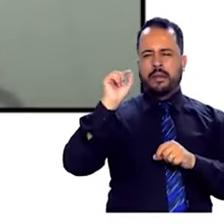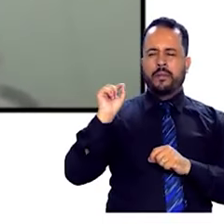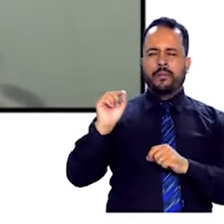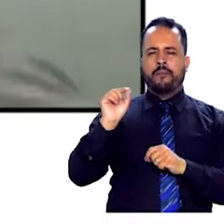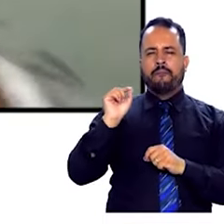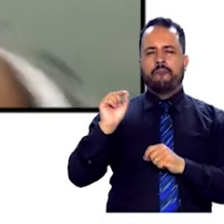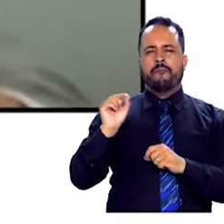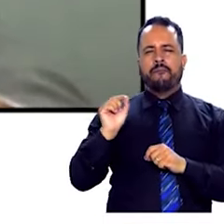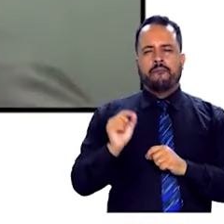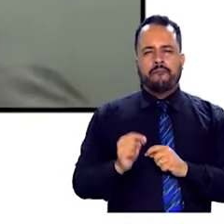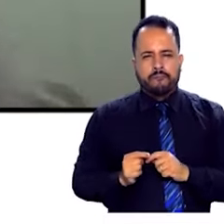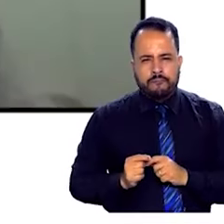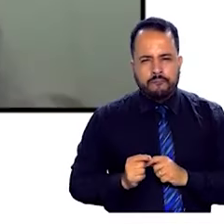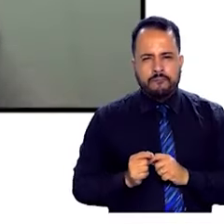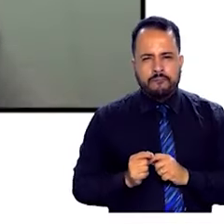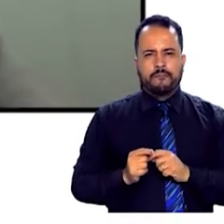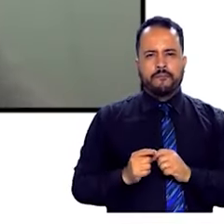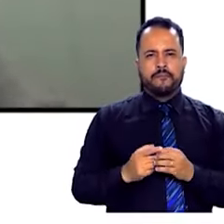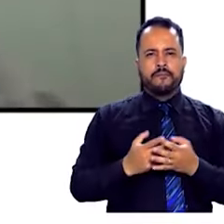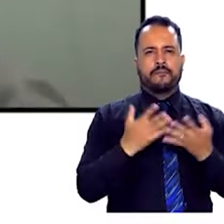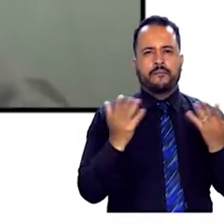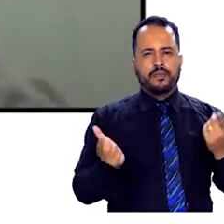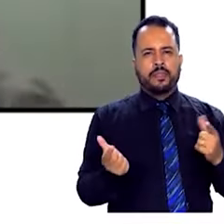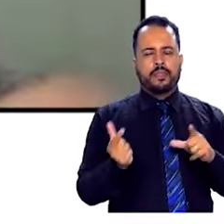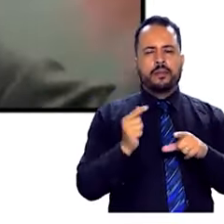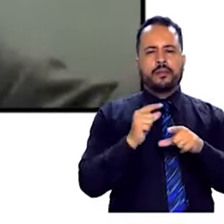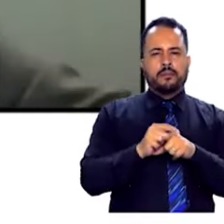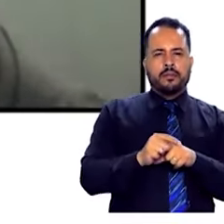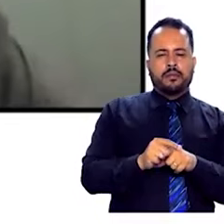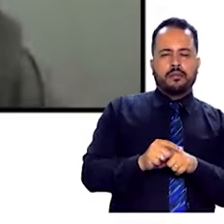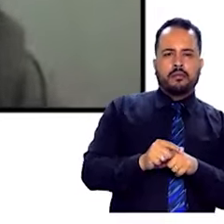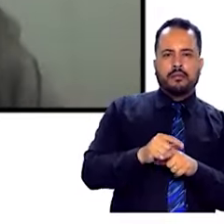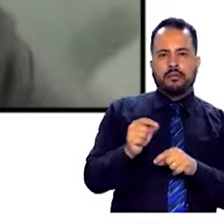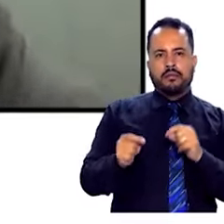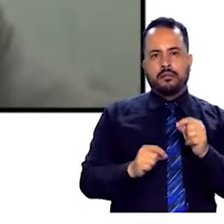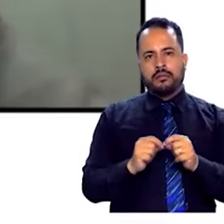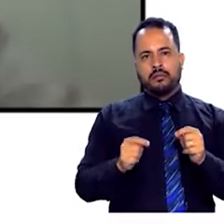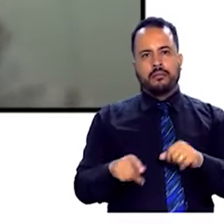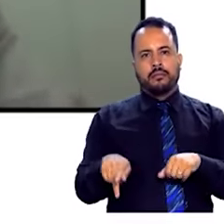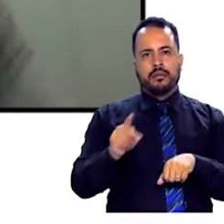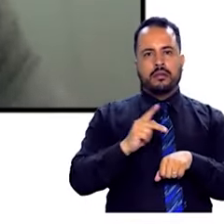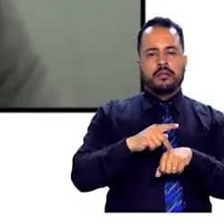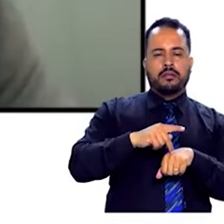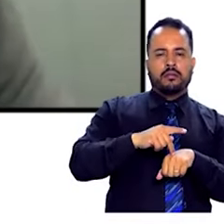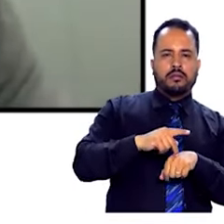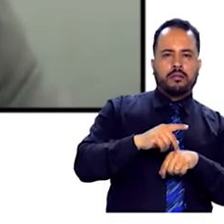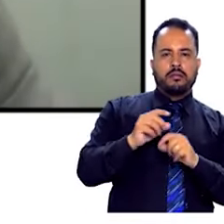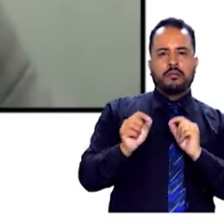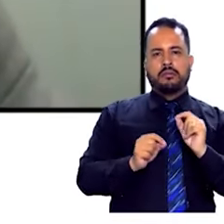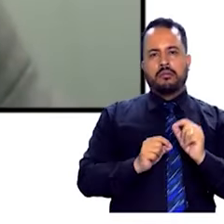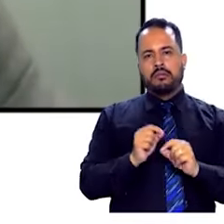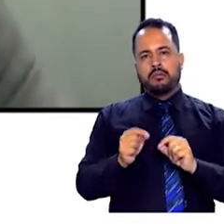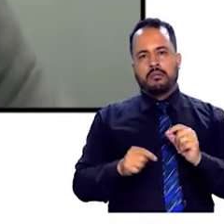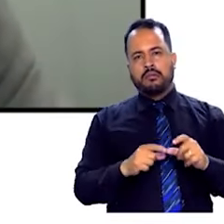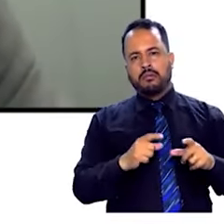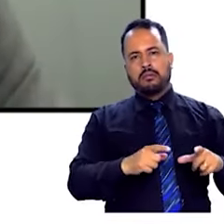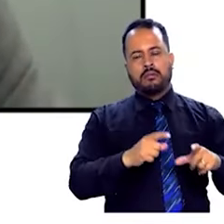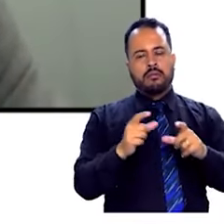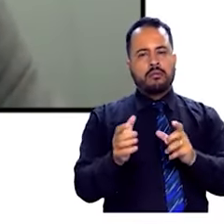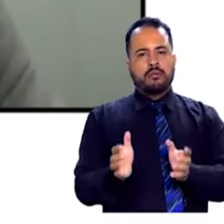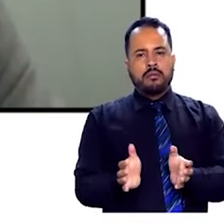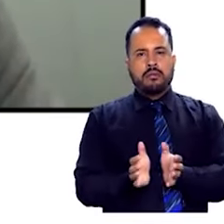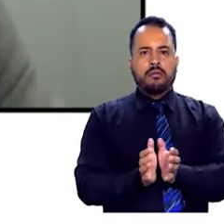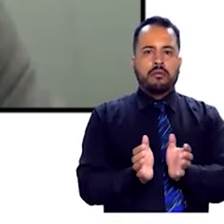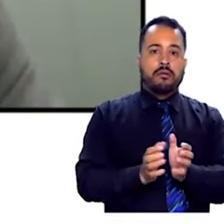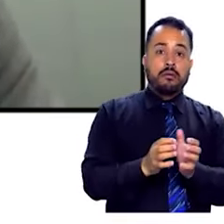minoría étnica que tiene una identidad religiosa una entidad de género o una